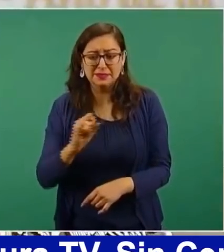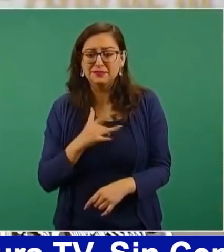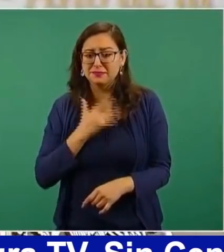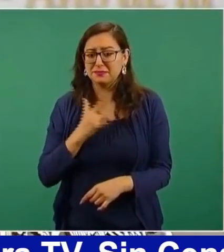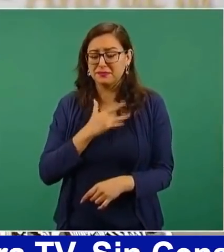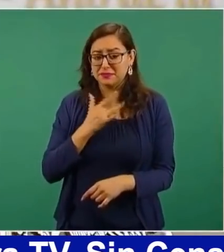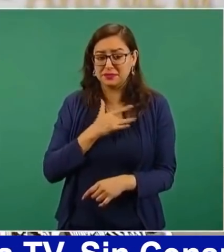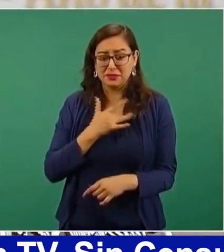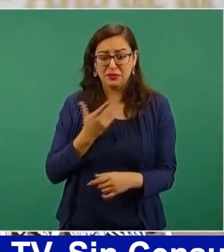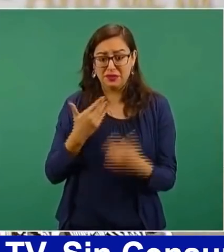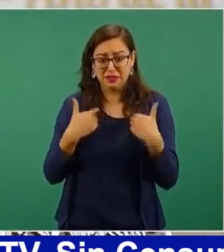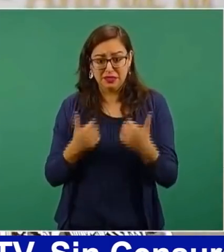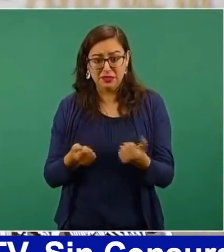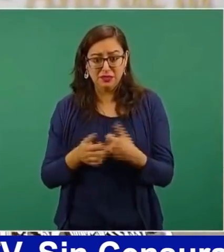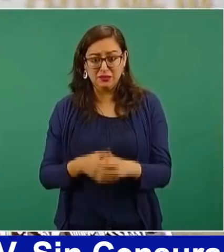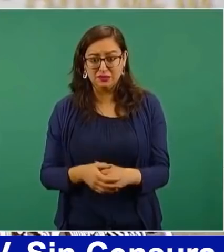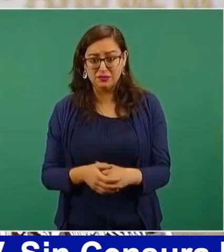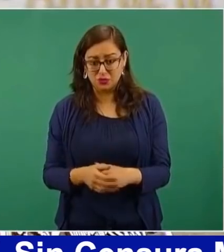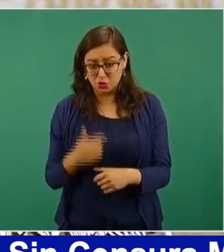injusticia